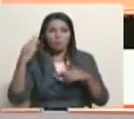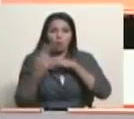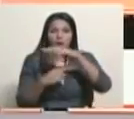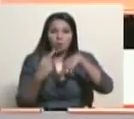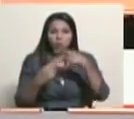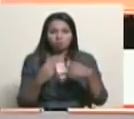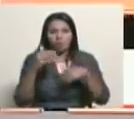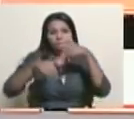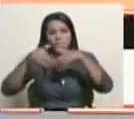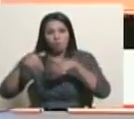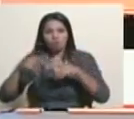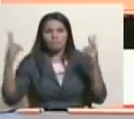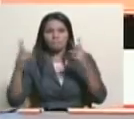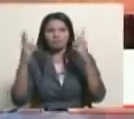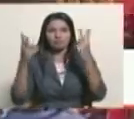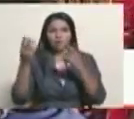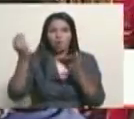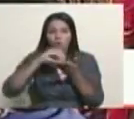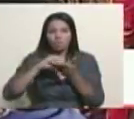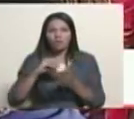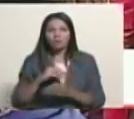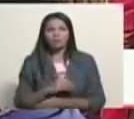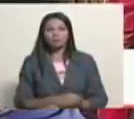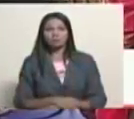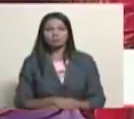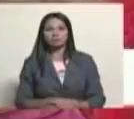revolución. Tremenda victoria obtuvimos.